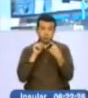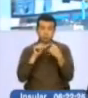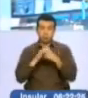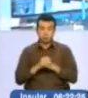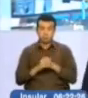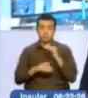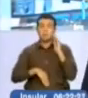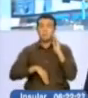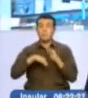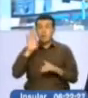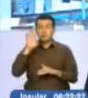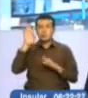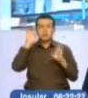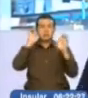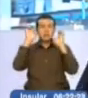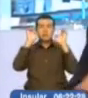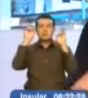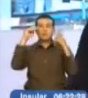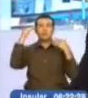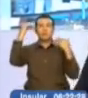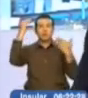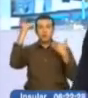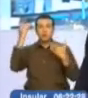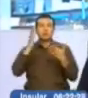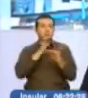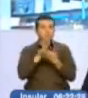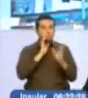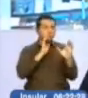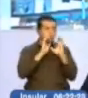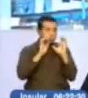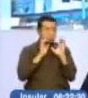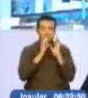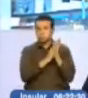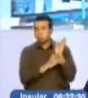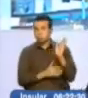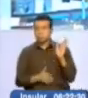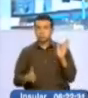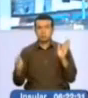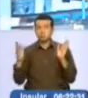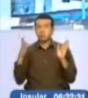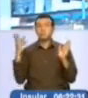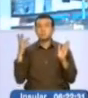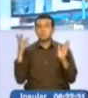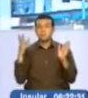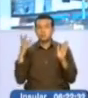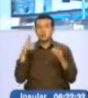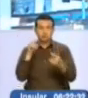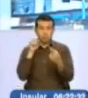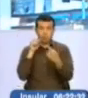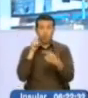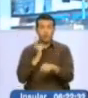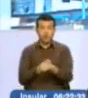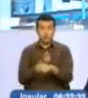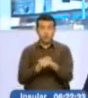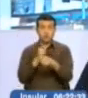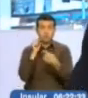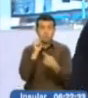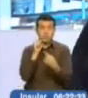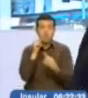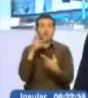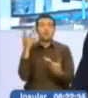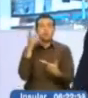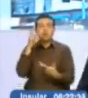lo que le dio ventaja estratégica en el campo político, en el campo mediático, etcétera, durante mucho tiempo, fue hacer una confrontación dura, pero a partir de